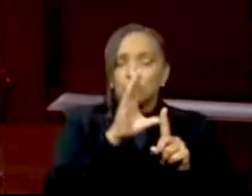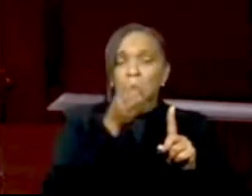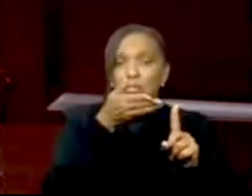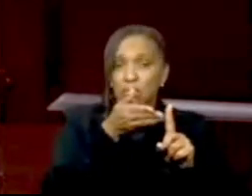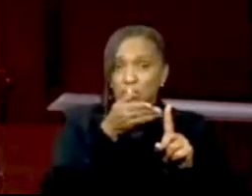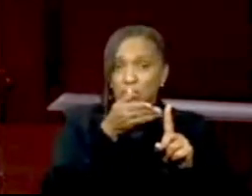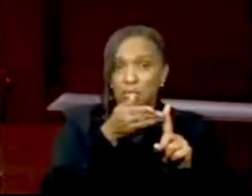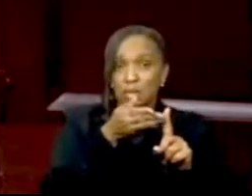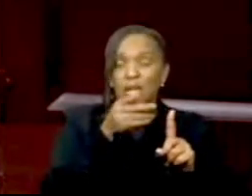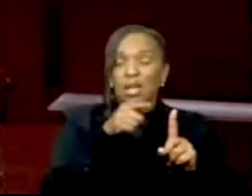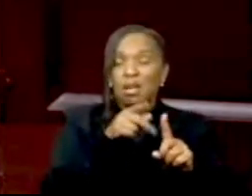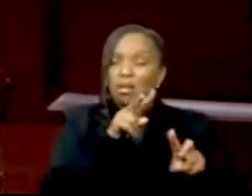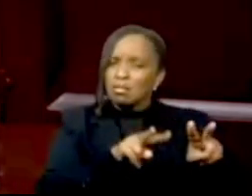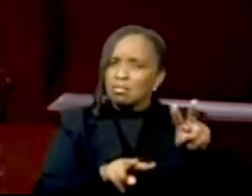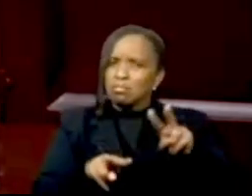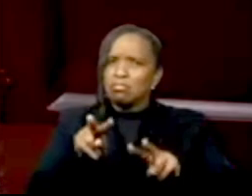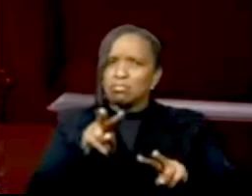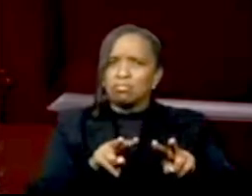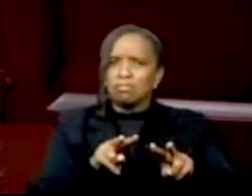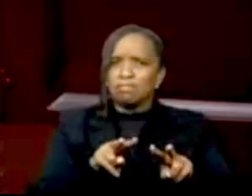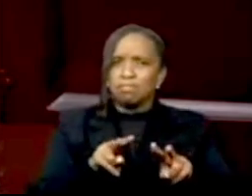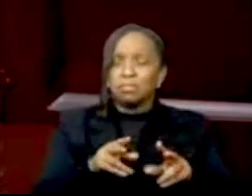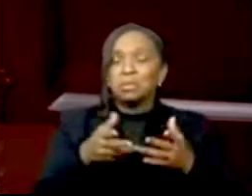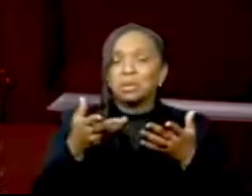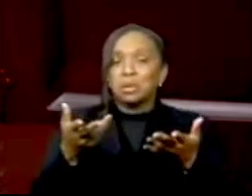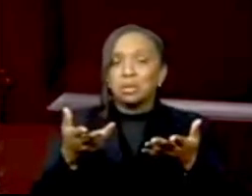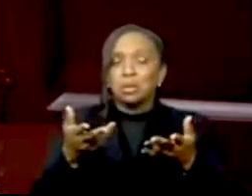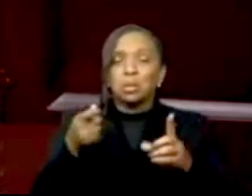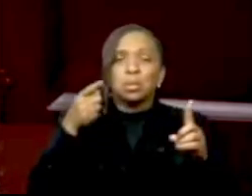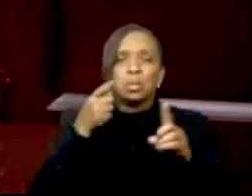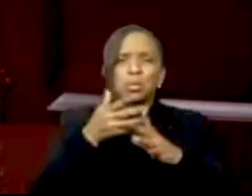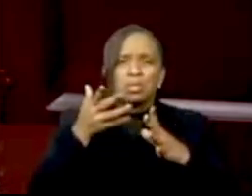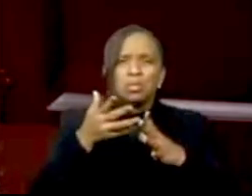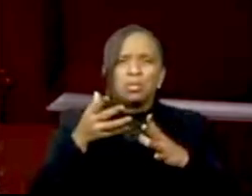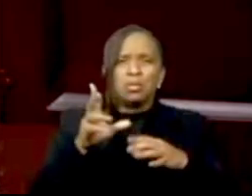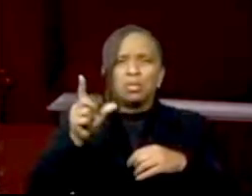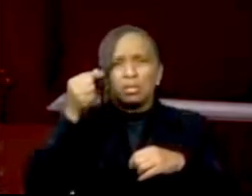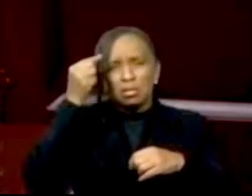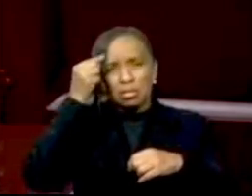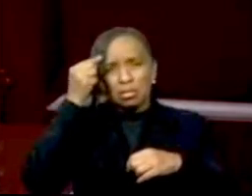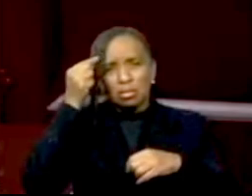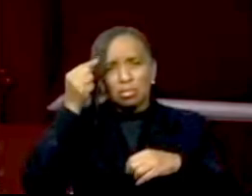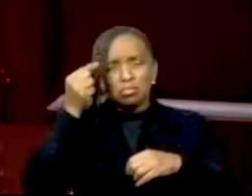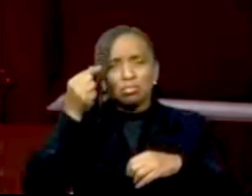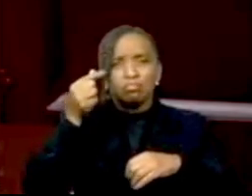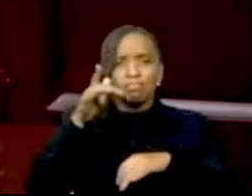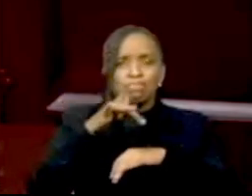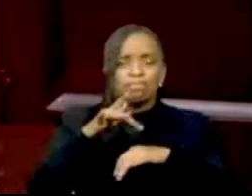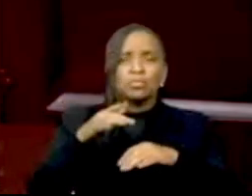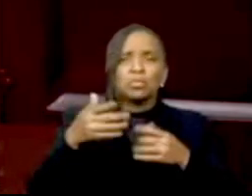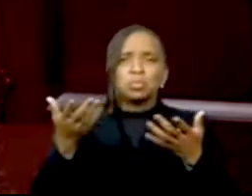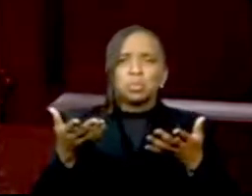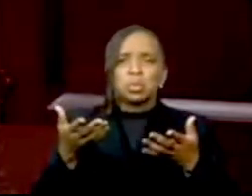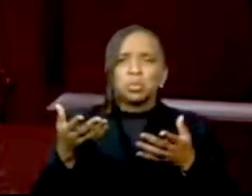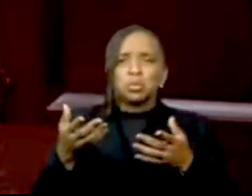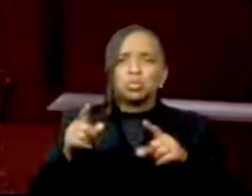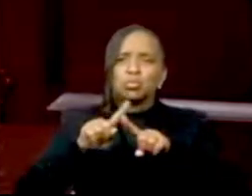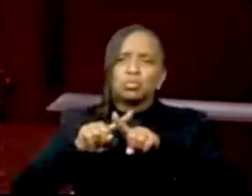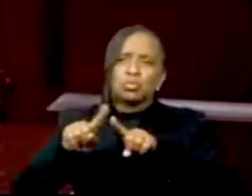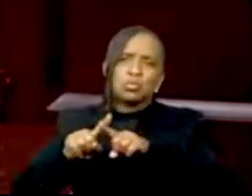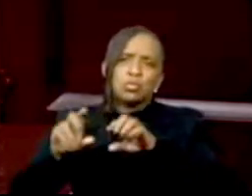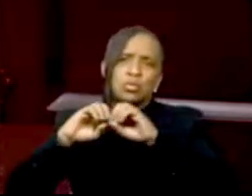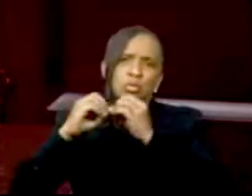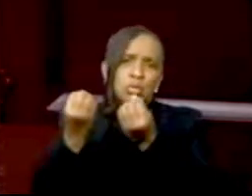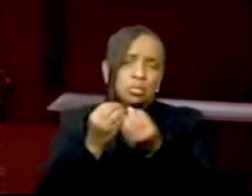administrativas, tanto el gobierno central como las instituciones descentralizadas. Es por tanto que me invoco